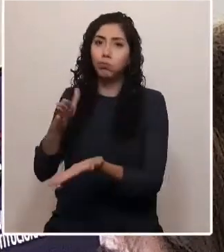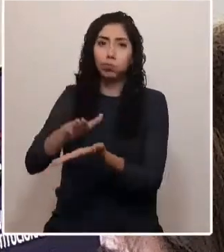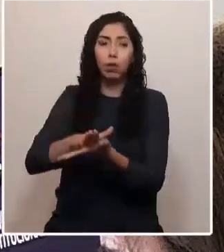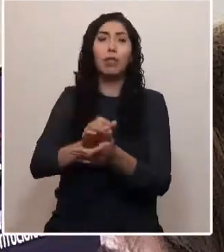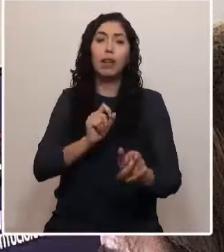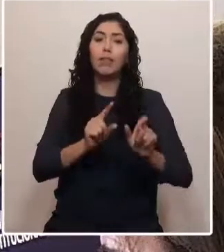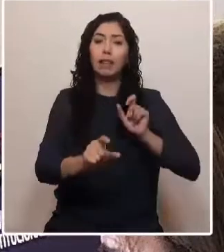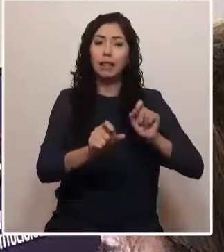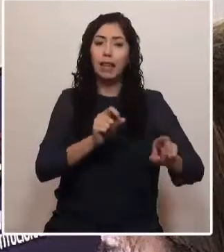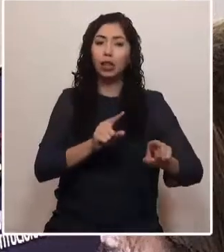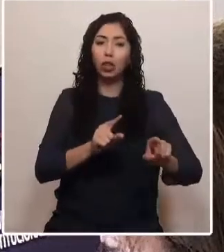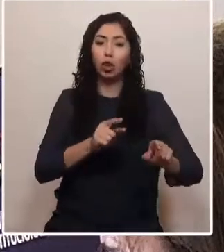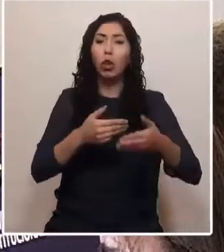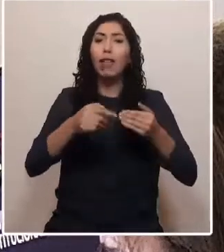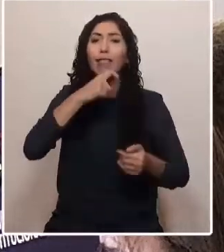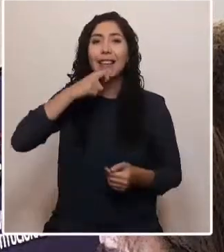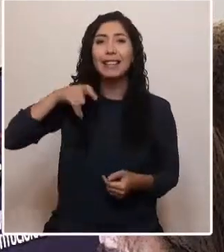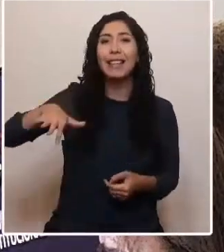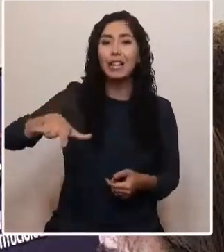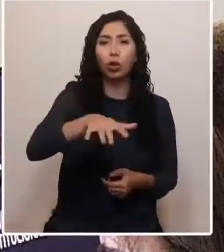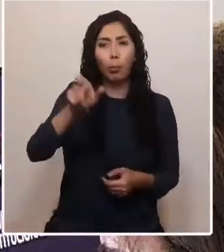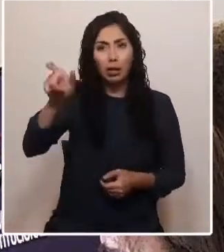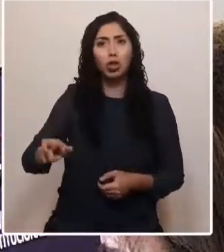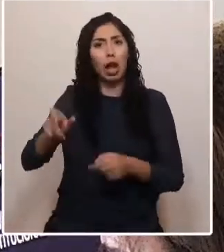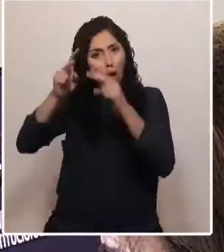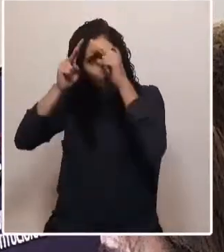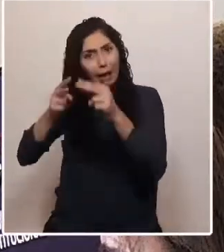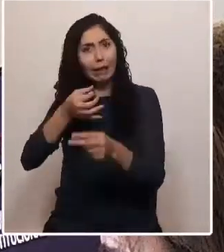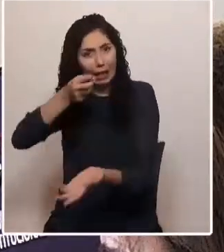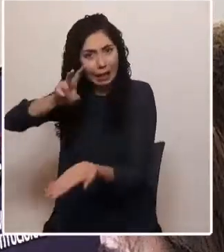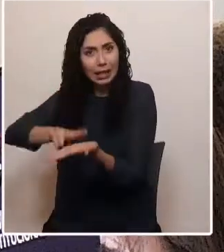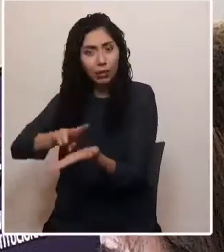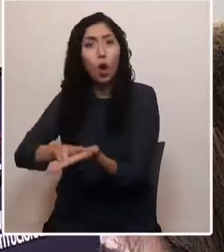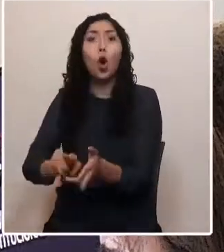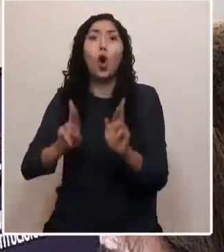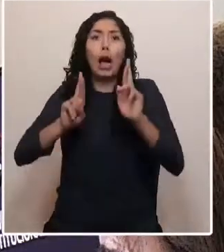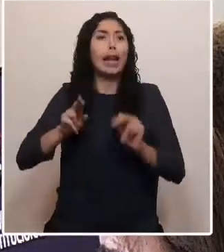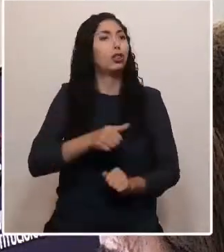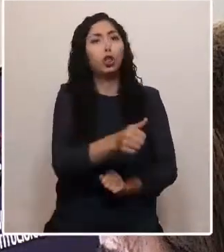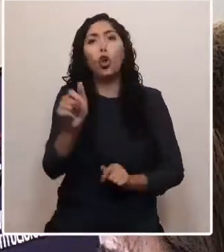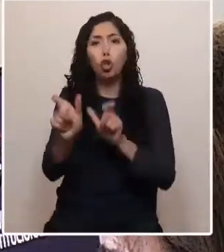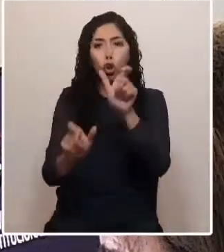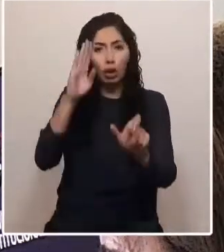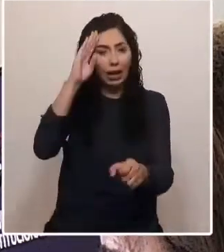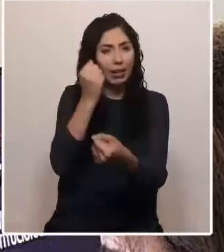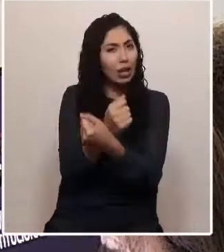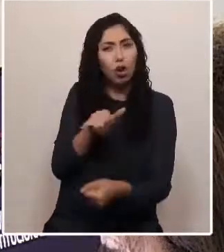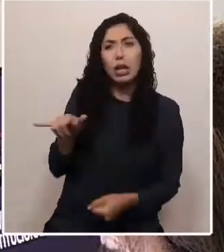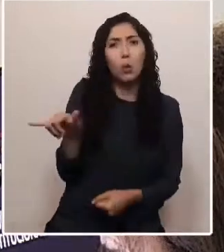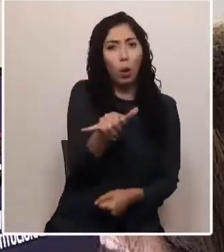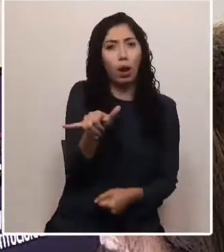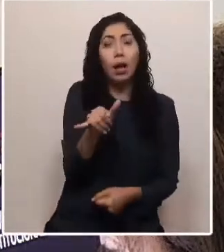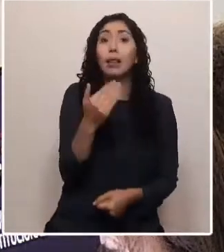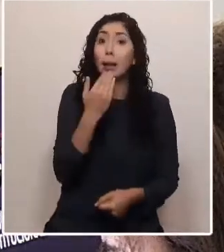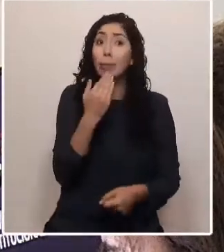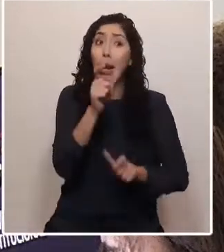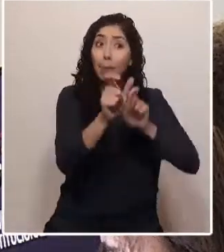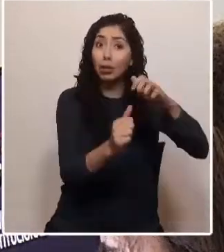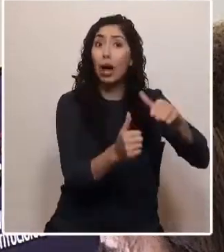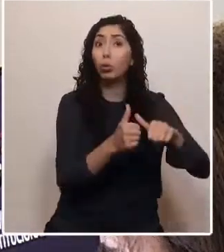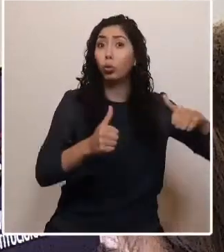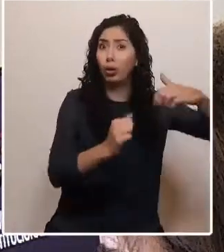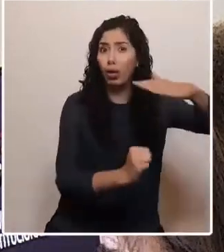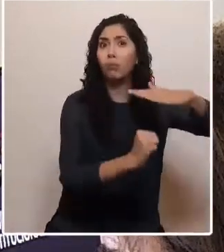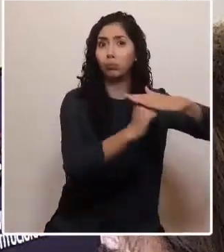del Desierto. Una persona proba y honesta, como espero puedan llegar a ser todos los carabineros, sobre todo de su alto mando, con las reformas que impulsaremos.